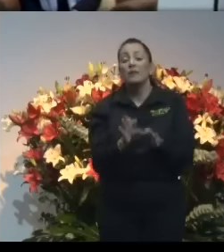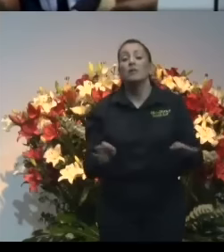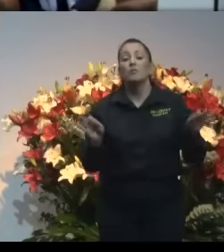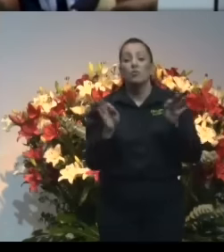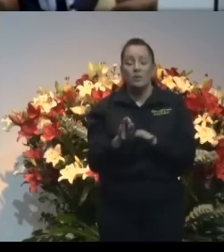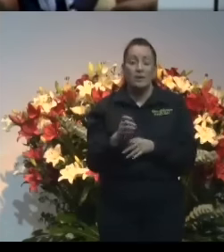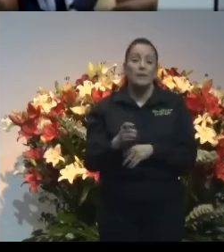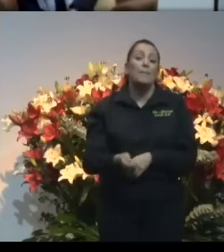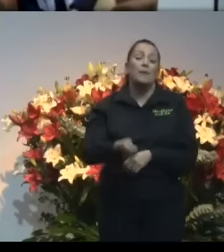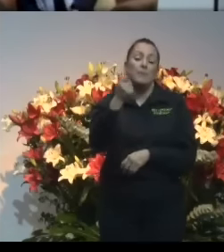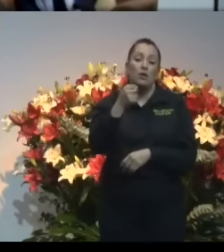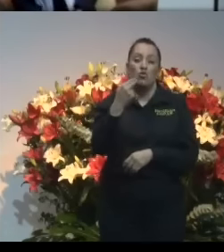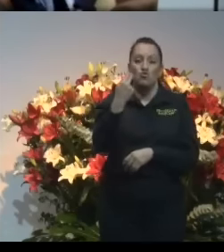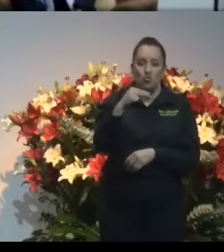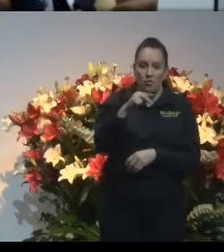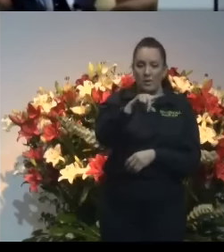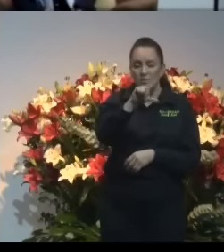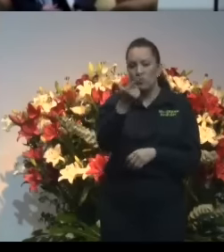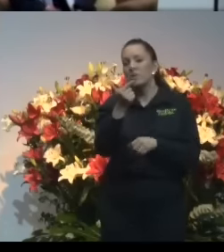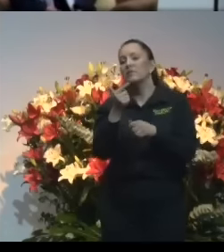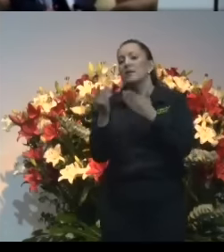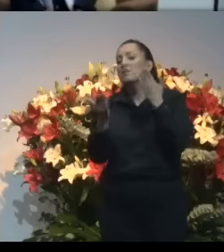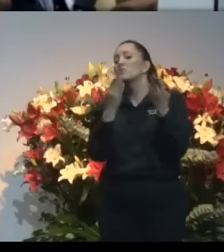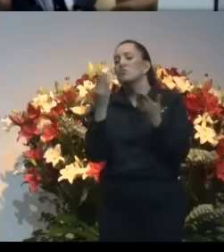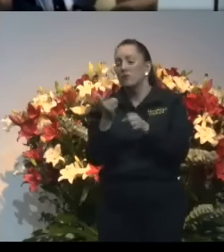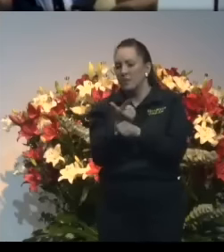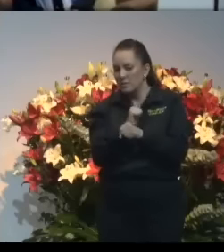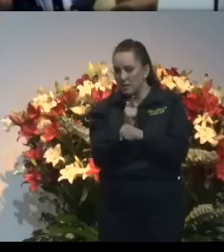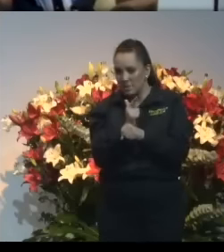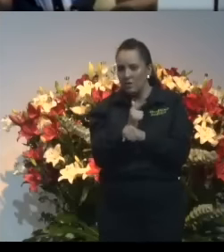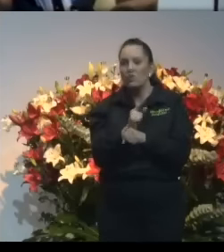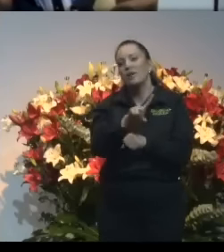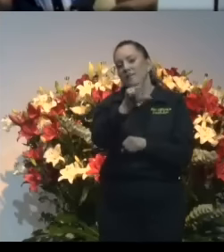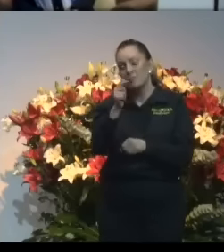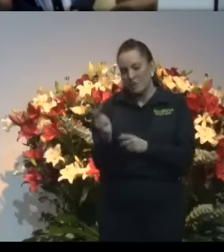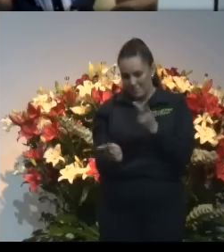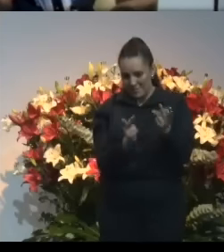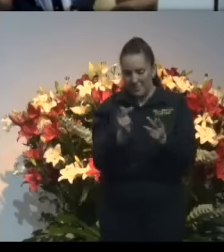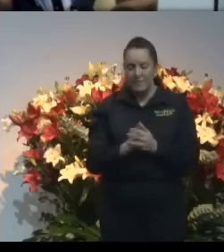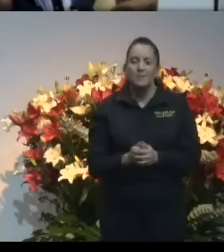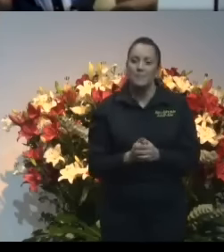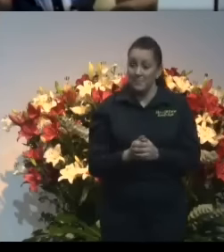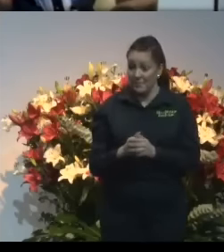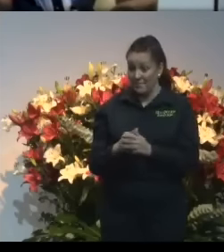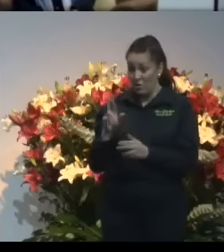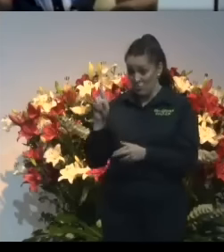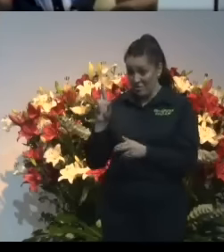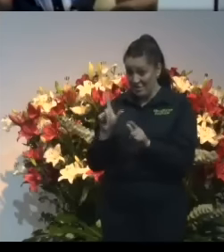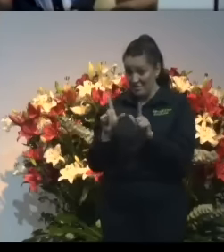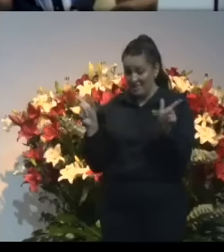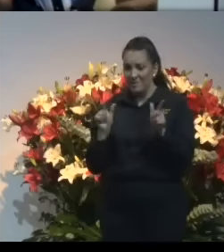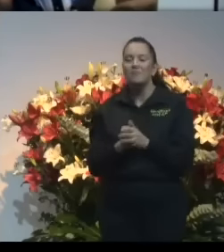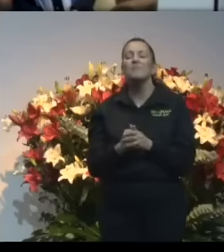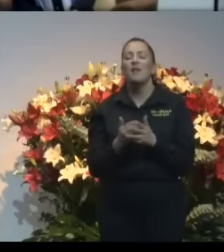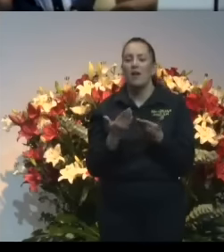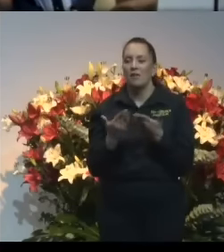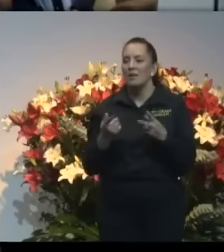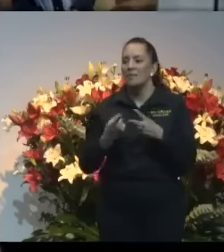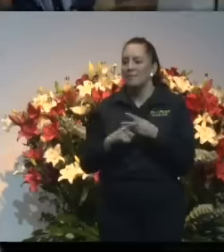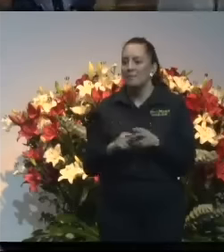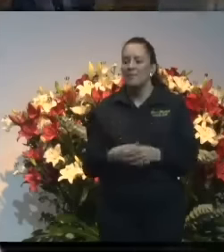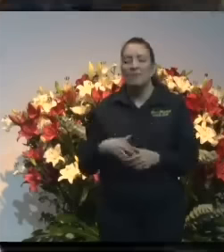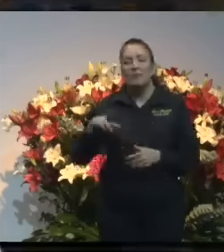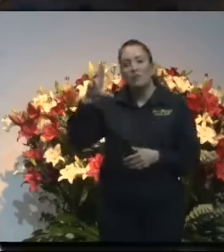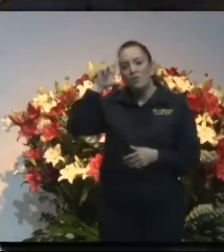carrera antes de tomar la palabra. ¿Estás lista, Xochitl? Uh-huh. Ok, entonces comenzamos.